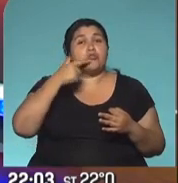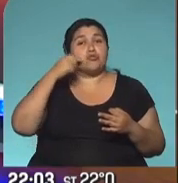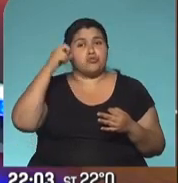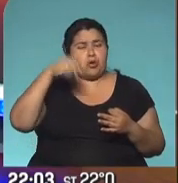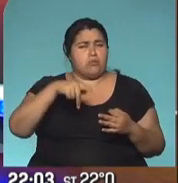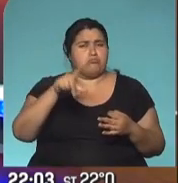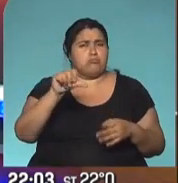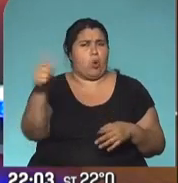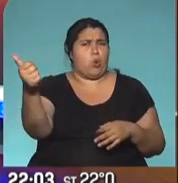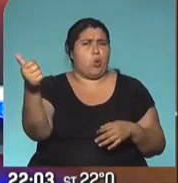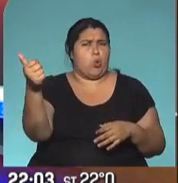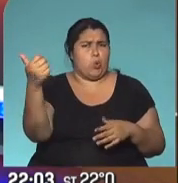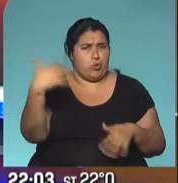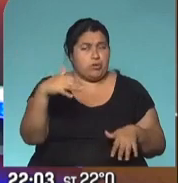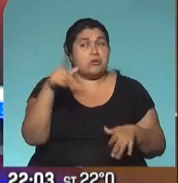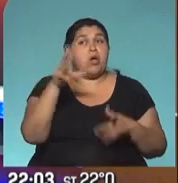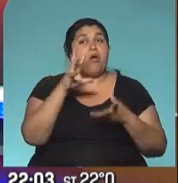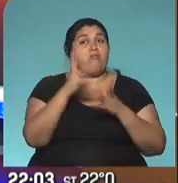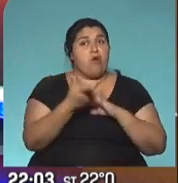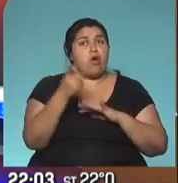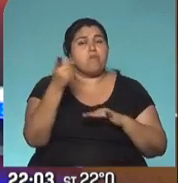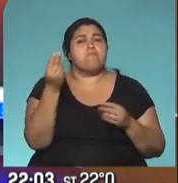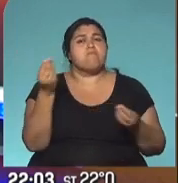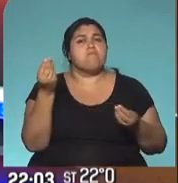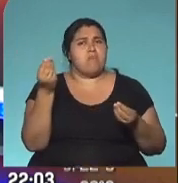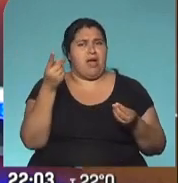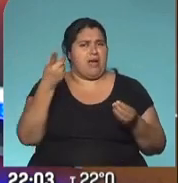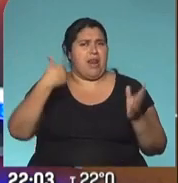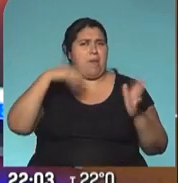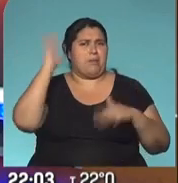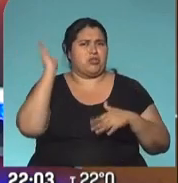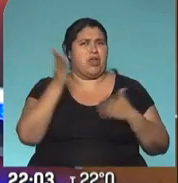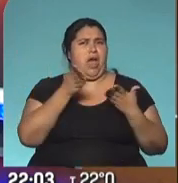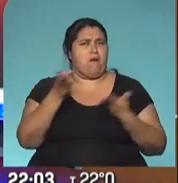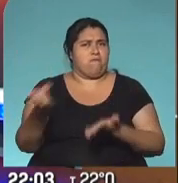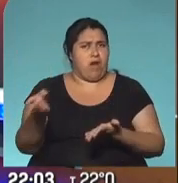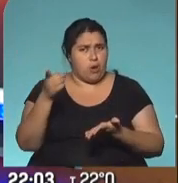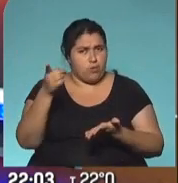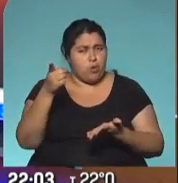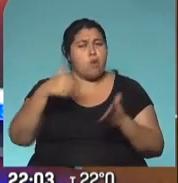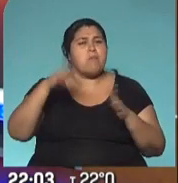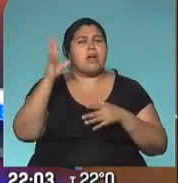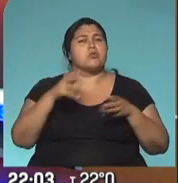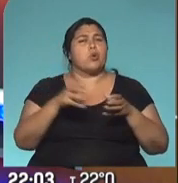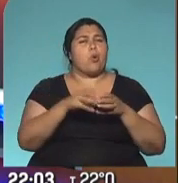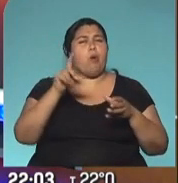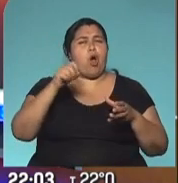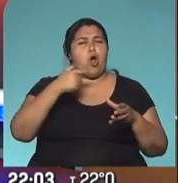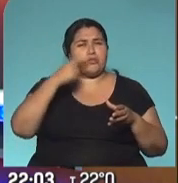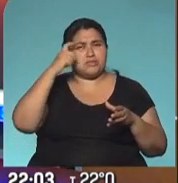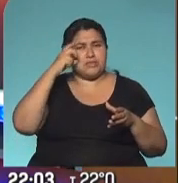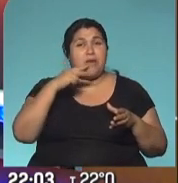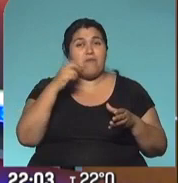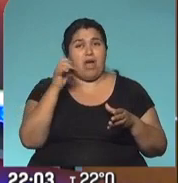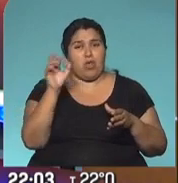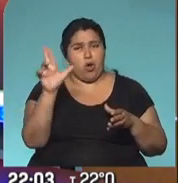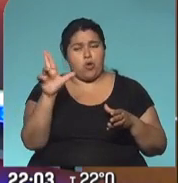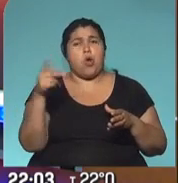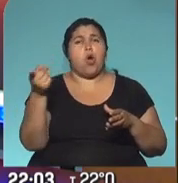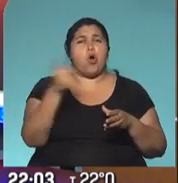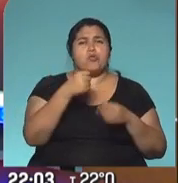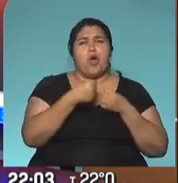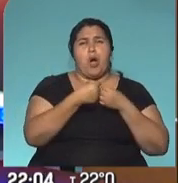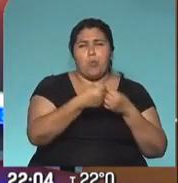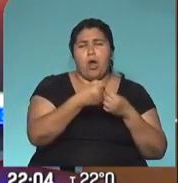elecciones y de este modo se ha asegurado, por un lado, la mayoría parlamentaria para los conservadores y por el otro, la aprobación del acuerdo con la